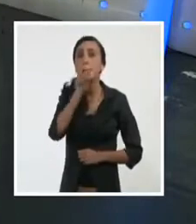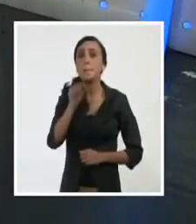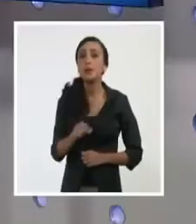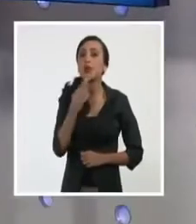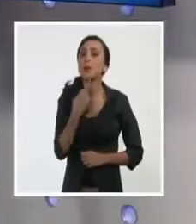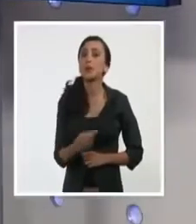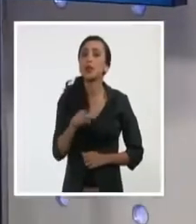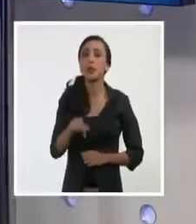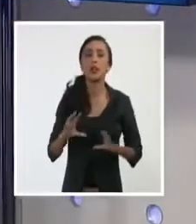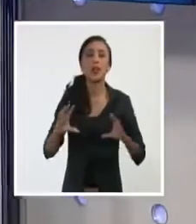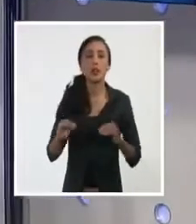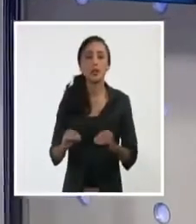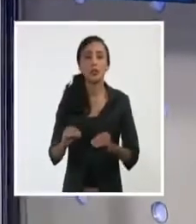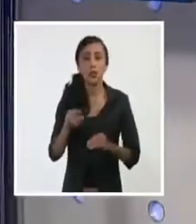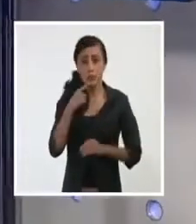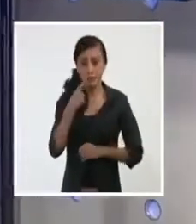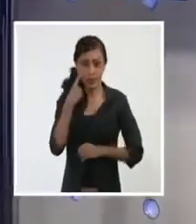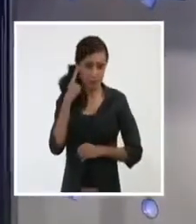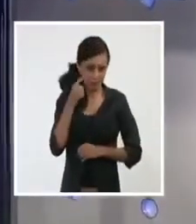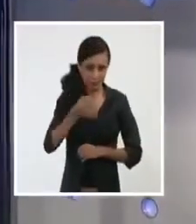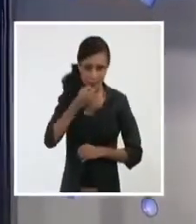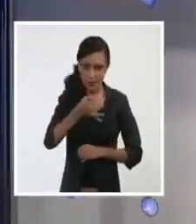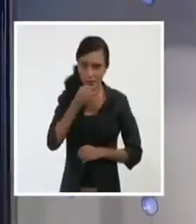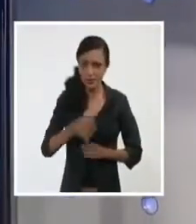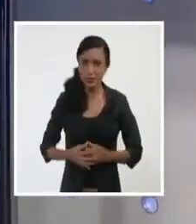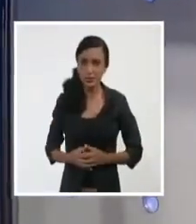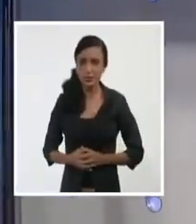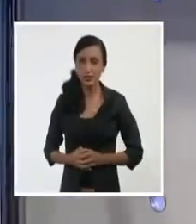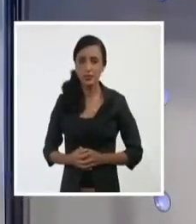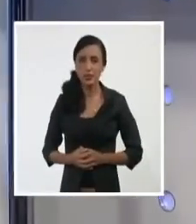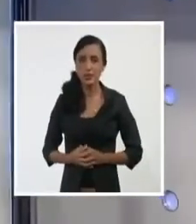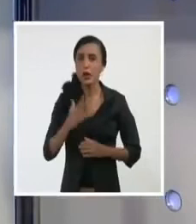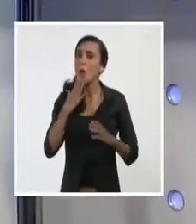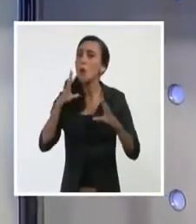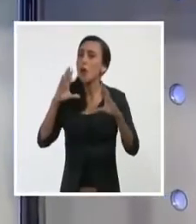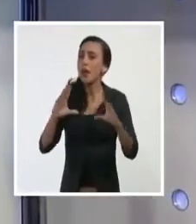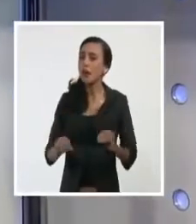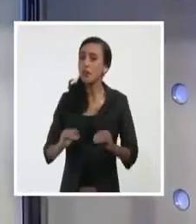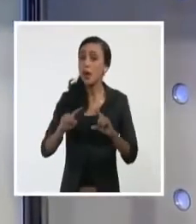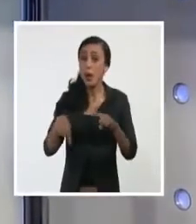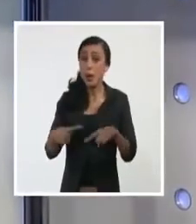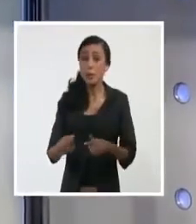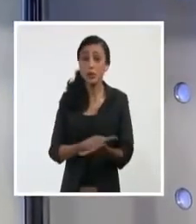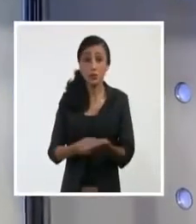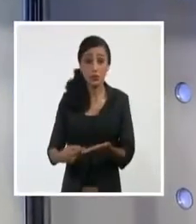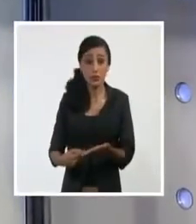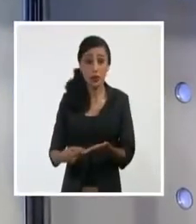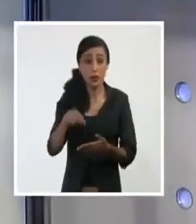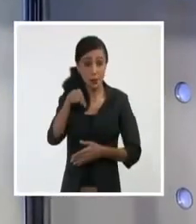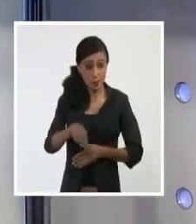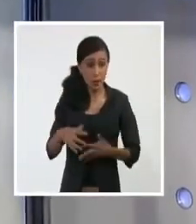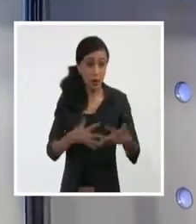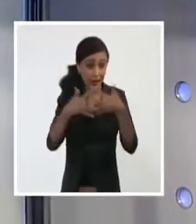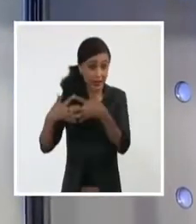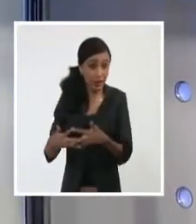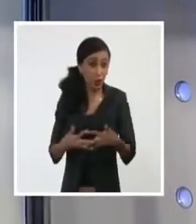noche, así que te sugiero no perderte el comentario. Adelante. Bueno, amigos televidentes, buenas noches. La próxima semana tendrá lugar en Estados Unidos